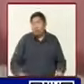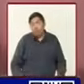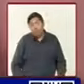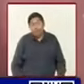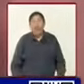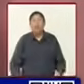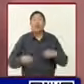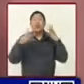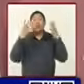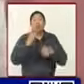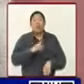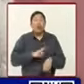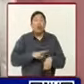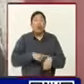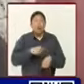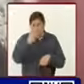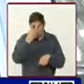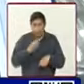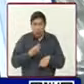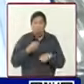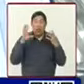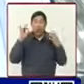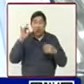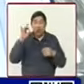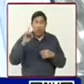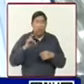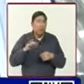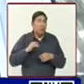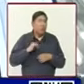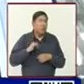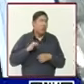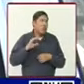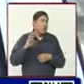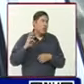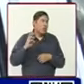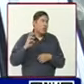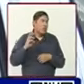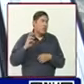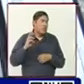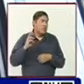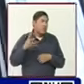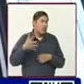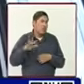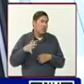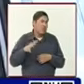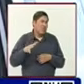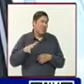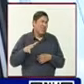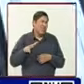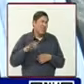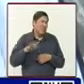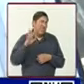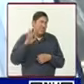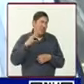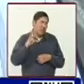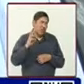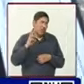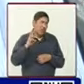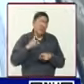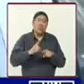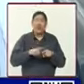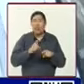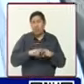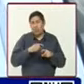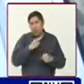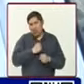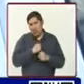¿Cuántas horas duermes habitualmente? 8 horas. Entre 6, más o menos. 5, 6, 7, dependiendo, por